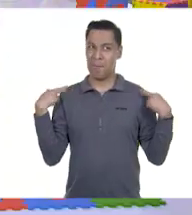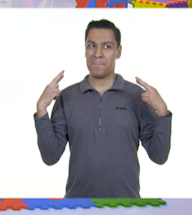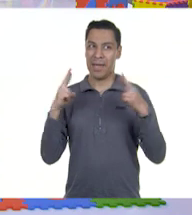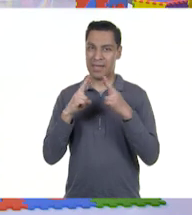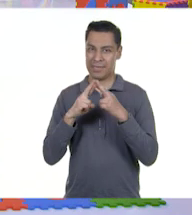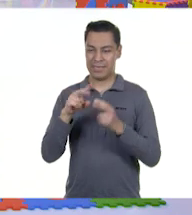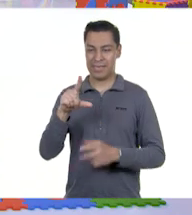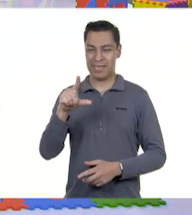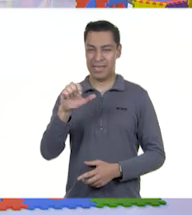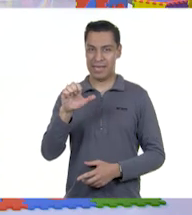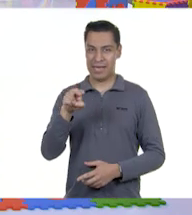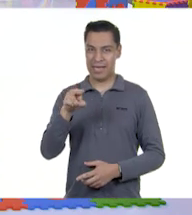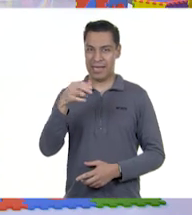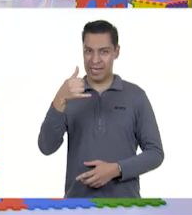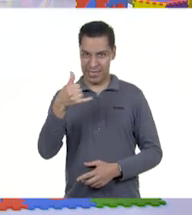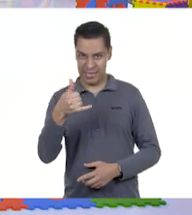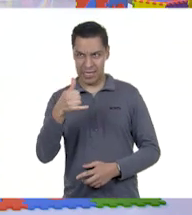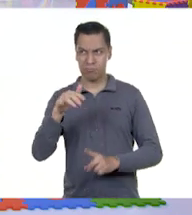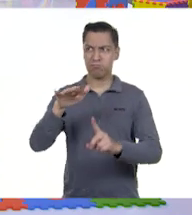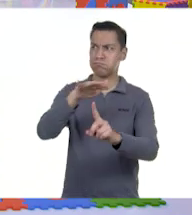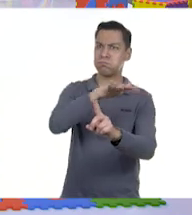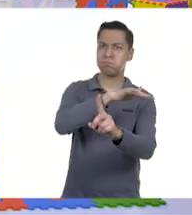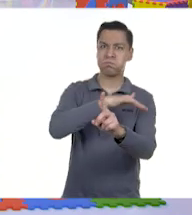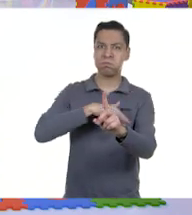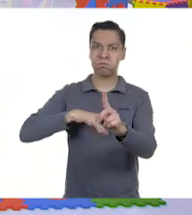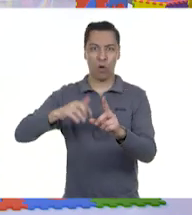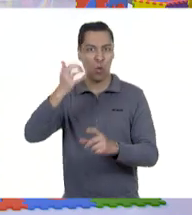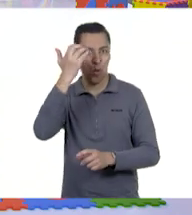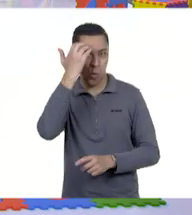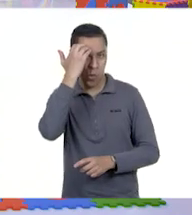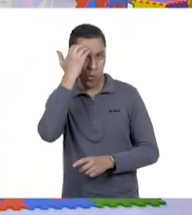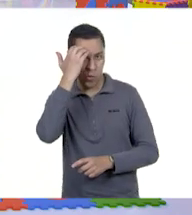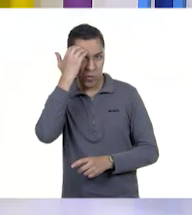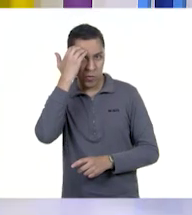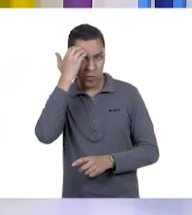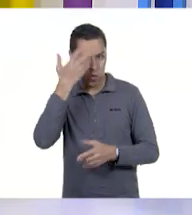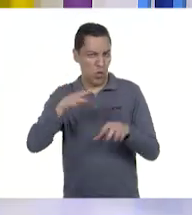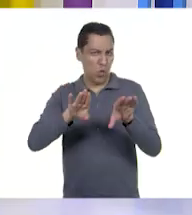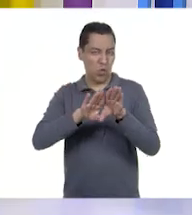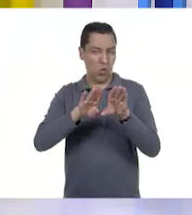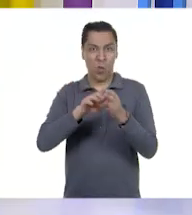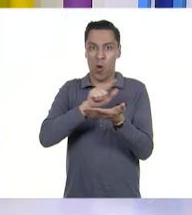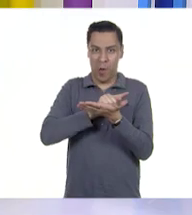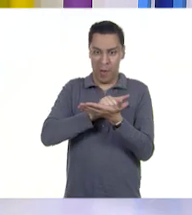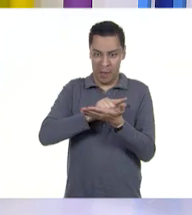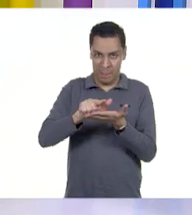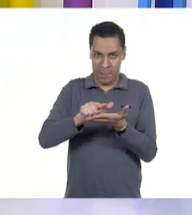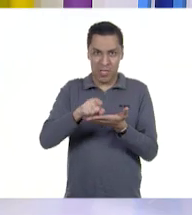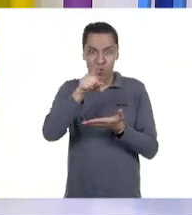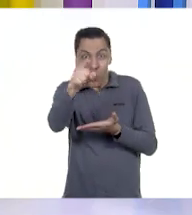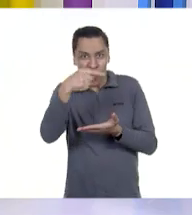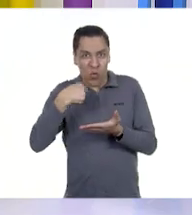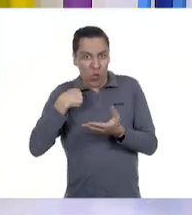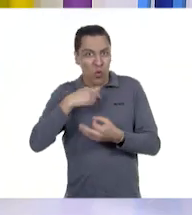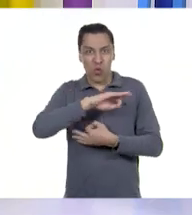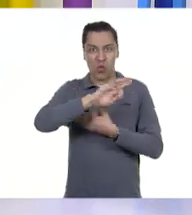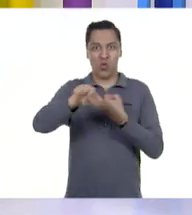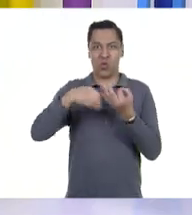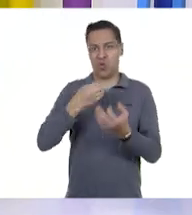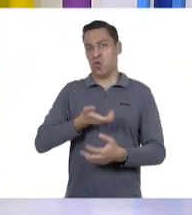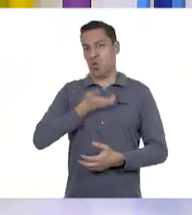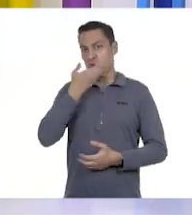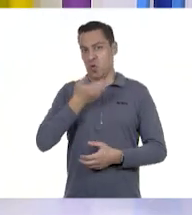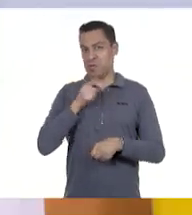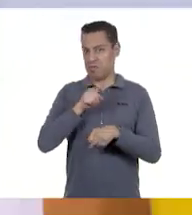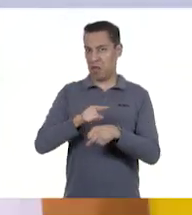una clase de conocimiento del medio que se llama Hábitos de Higiene para Cuidar Mi Salud. ¡Ay!